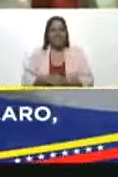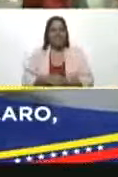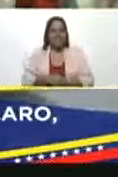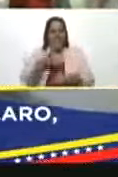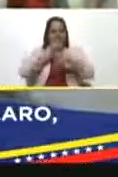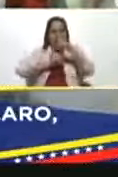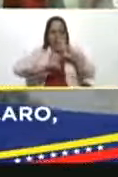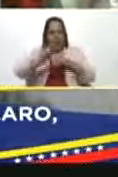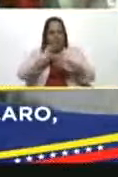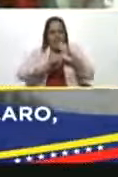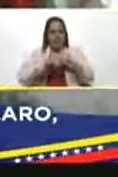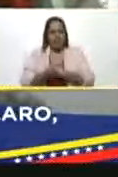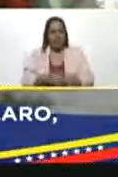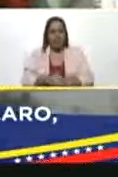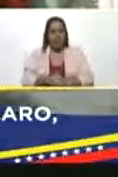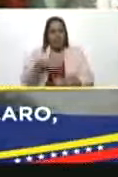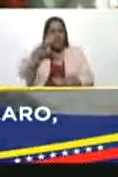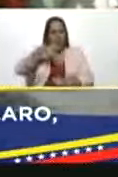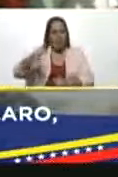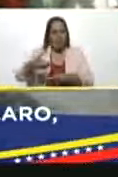agua al pueblo.